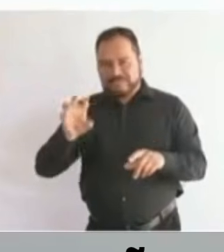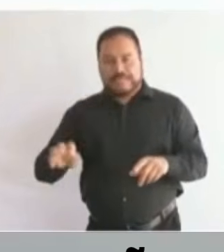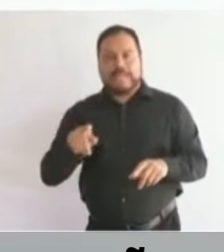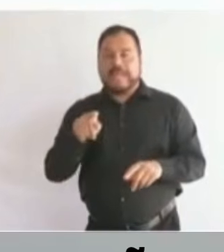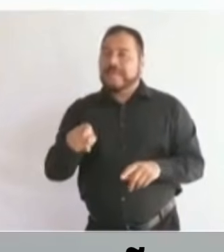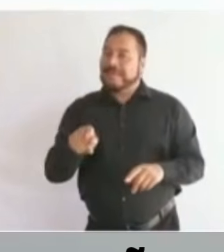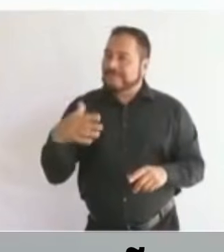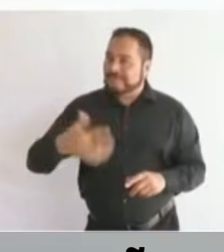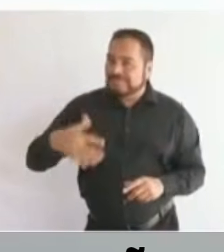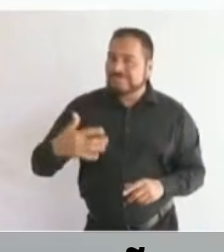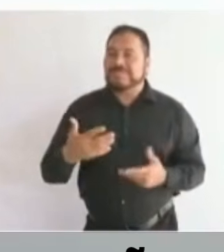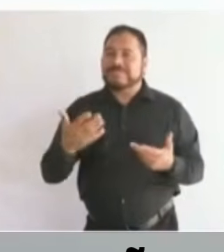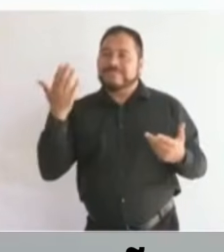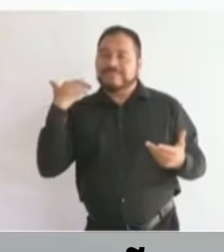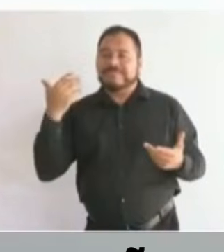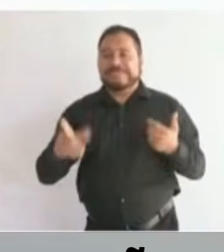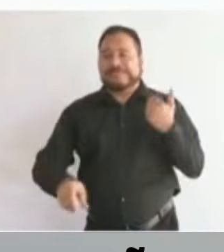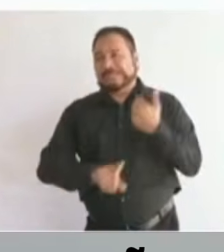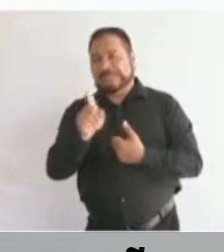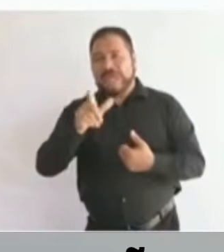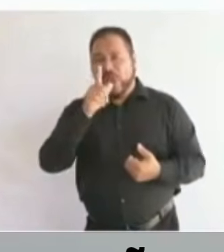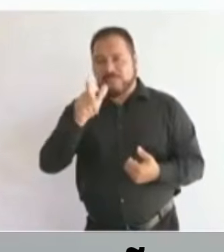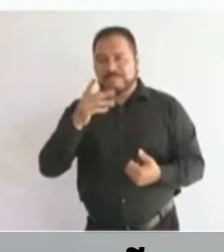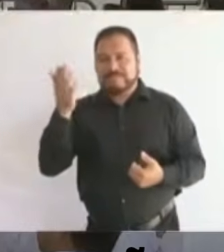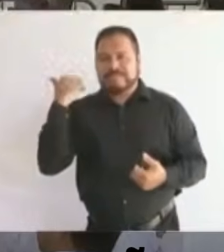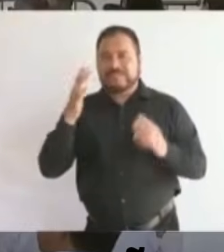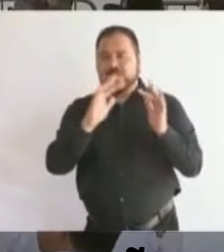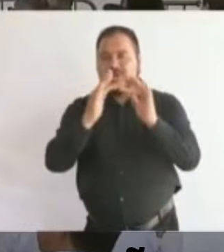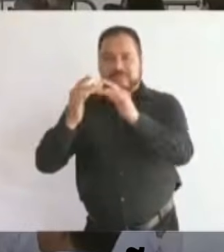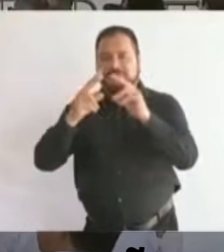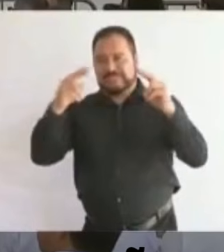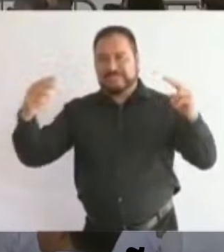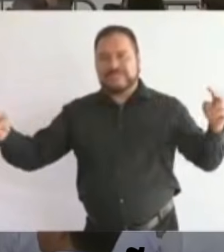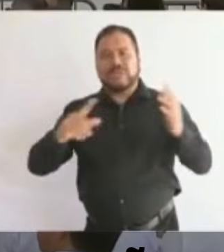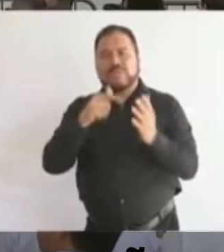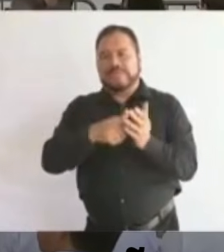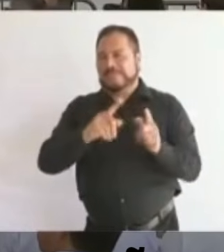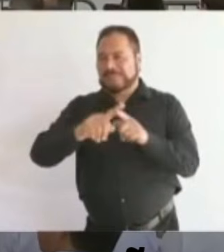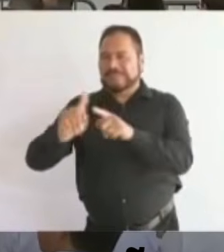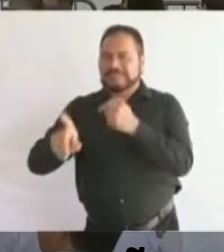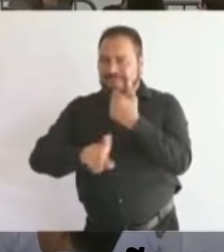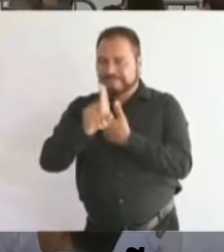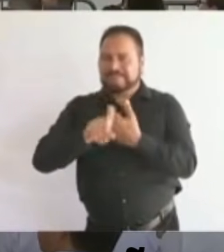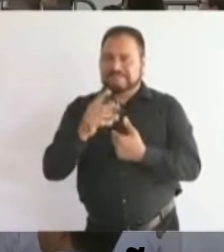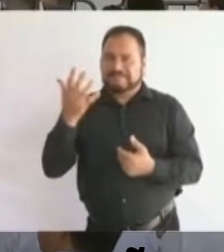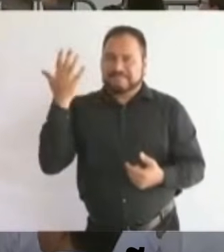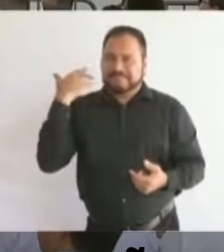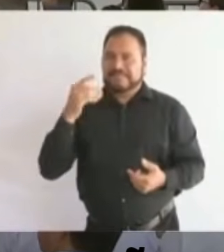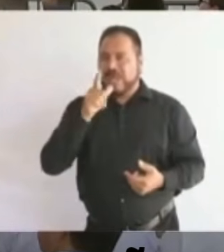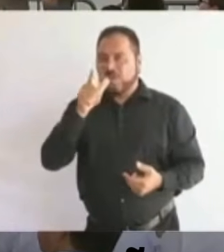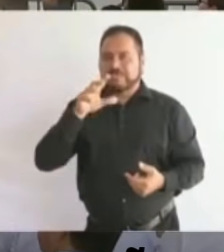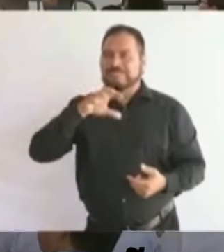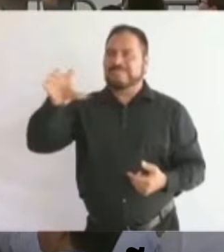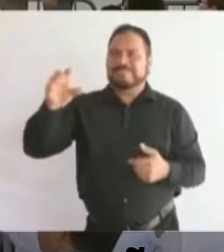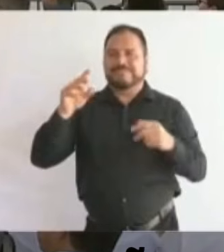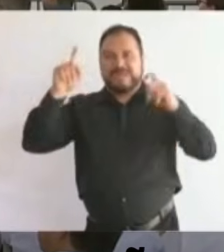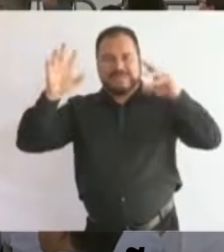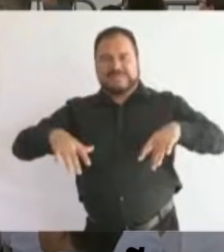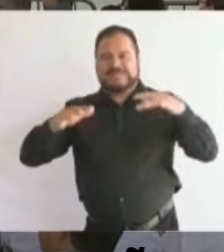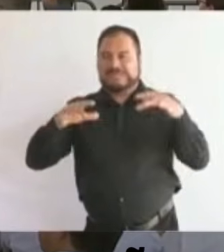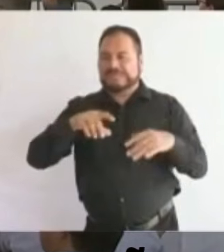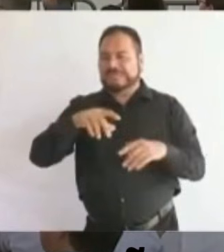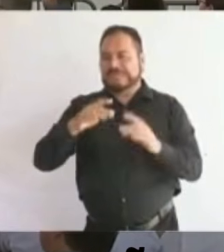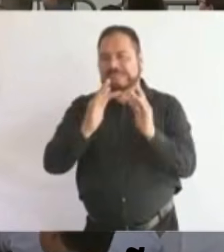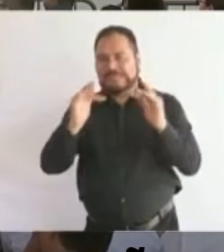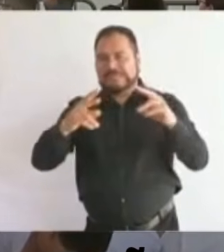prácticamente se cortó la distribución, la transmisión en muchos lugares de esta zona,